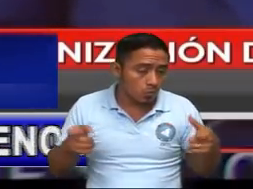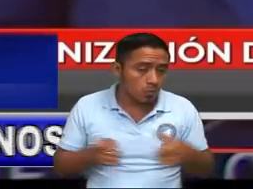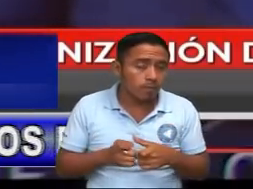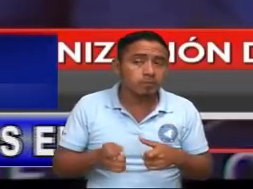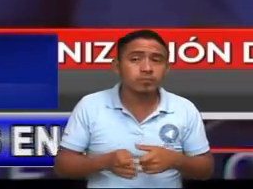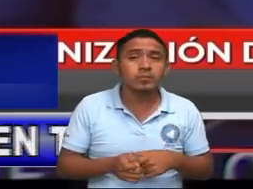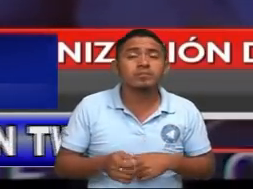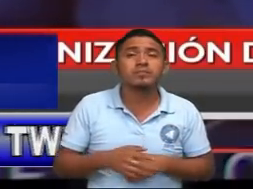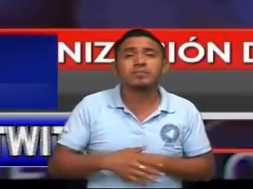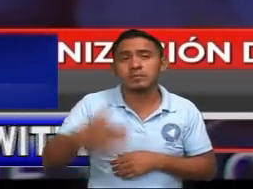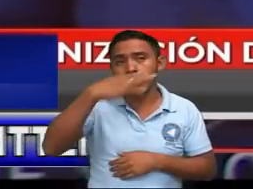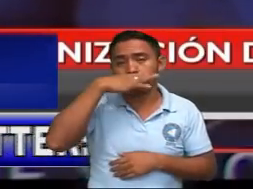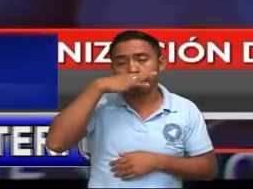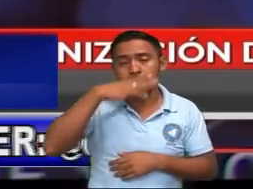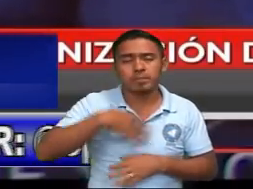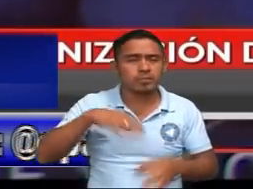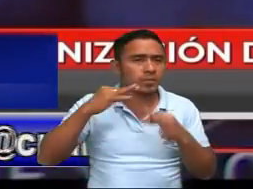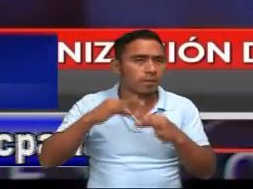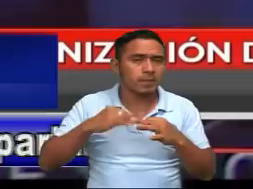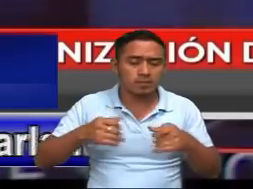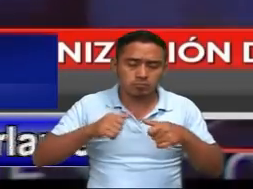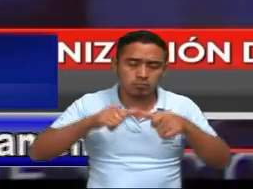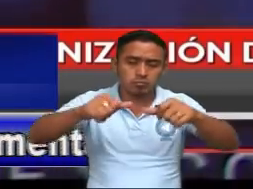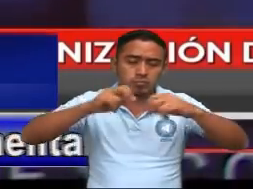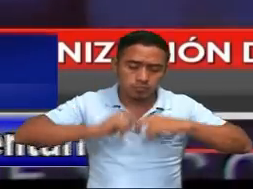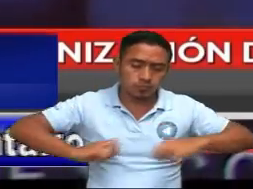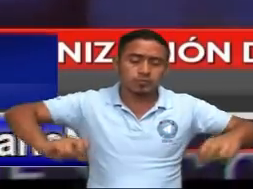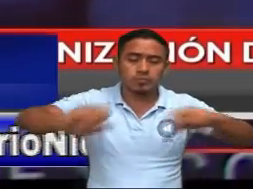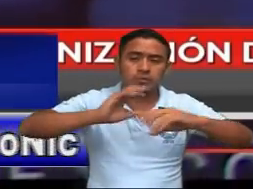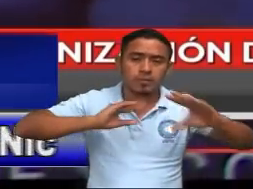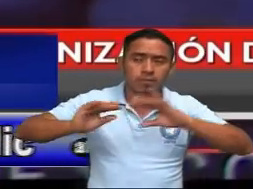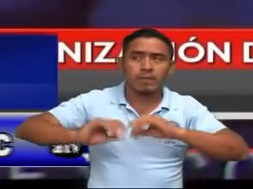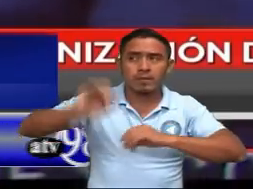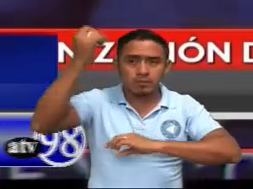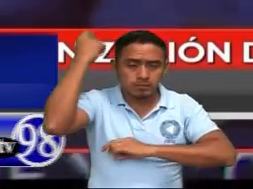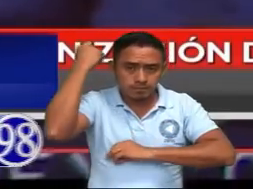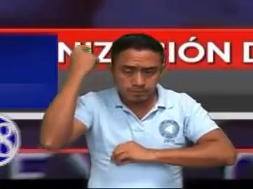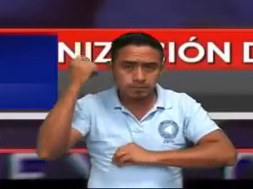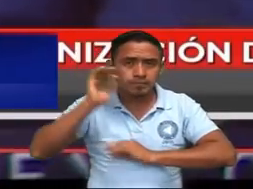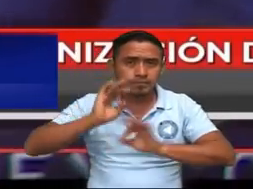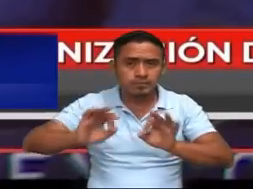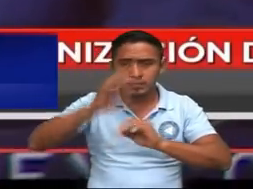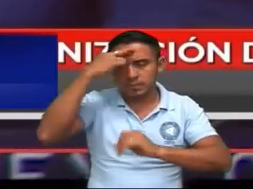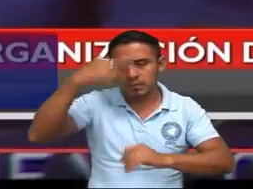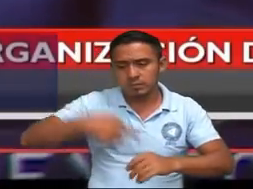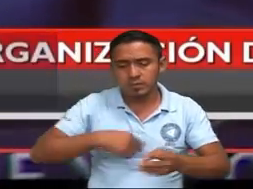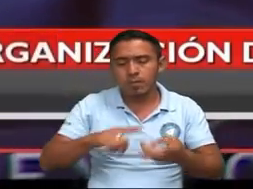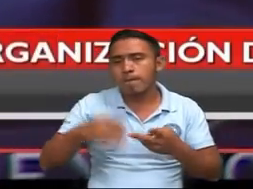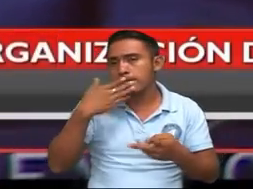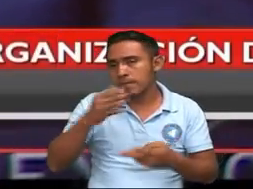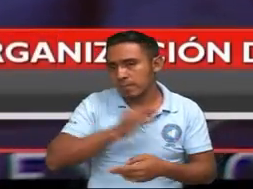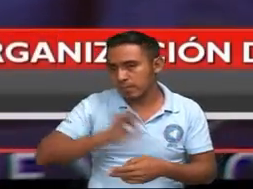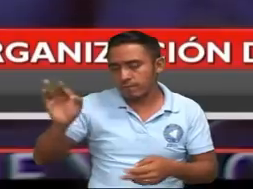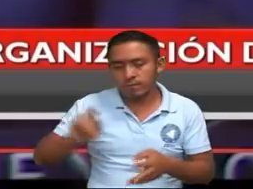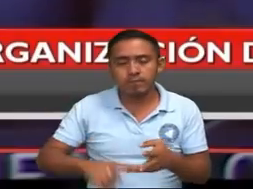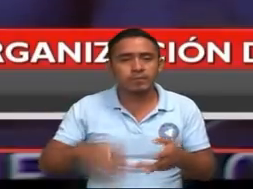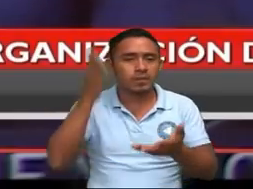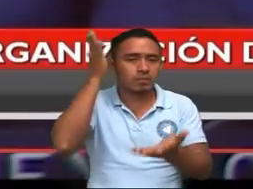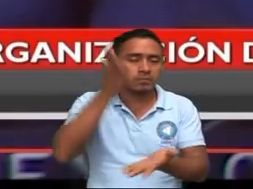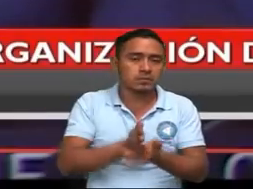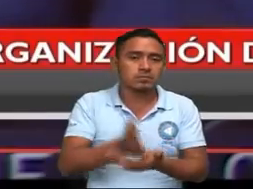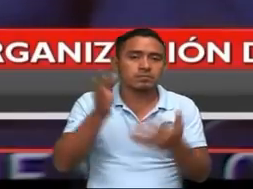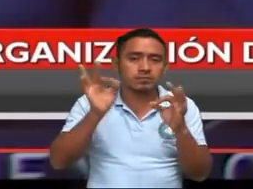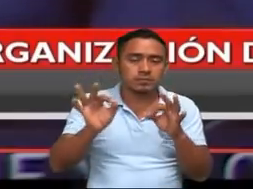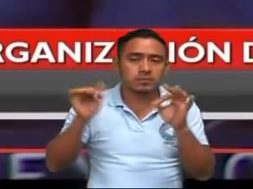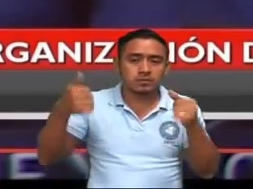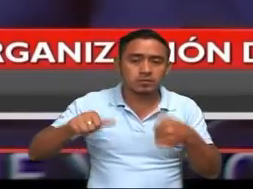esa voluntad de continuar en la mesa de negociación con sentido de responsabilidad, buena fe y decisión para cumplir con los